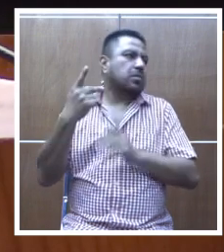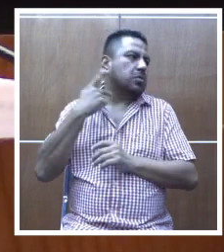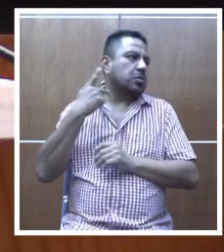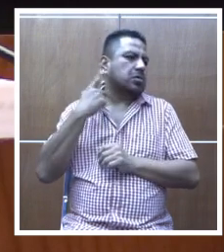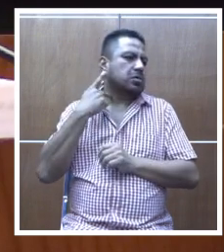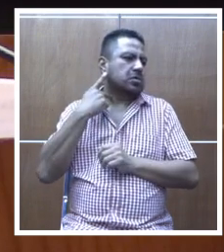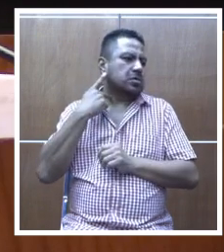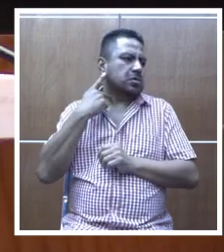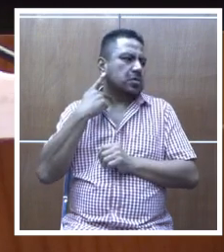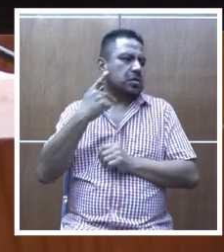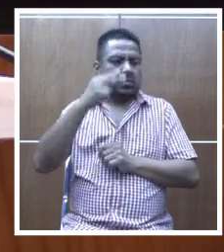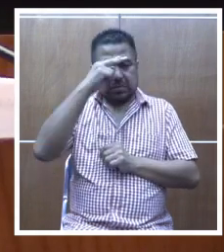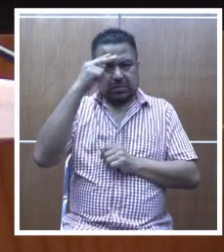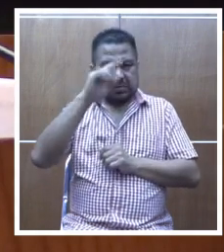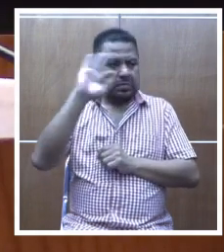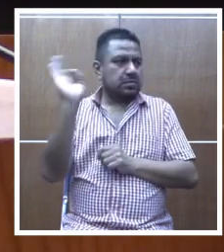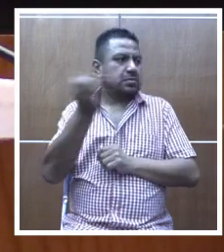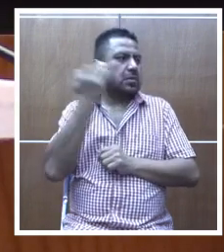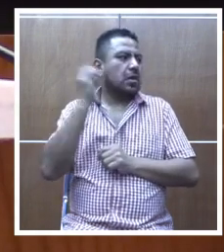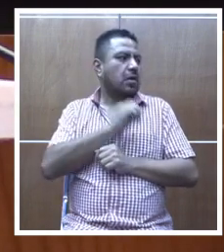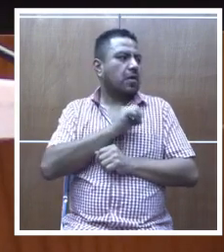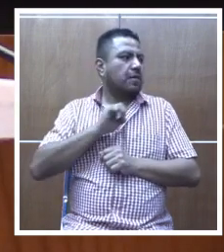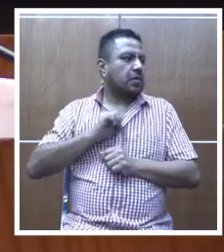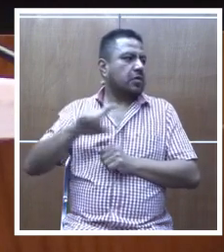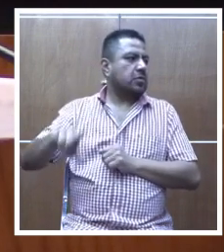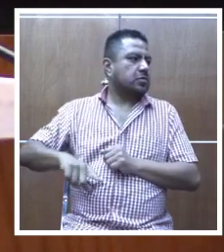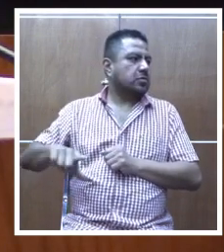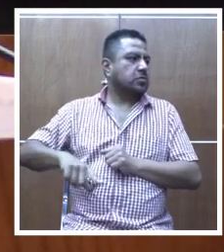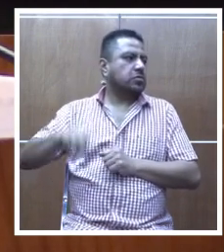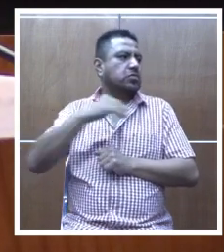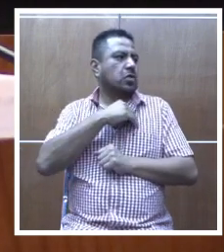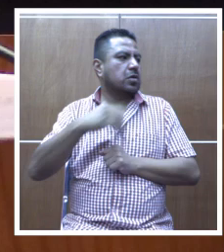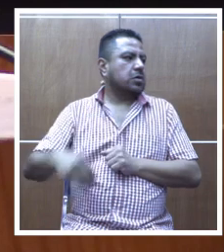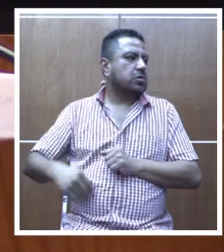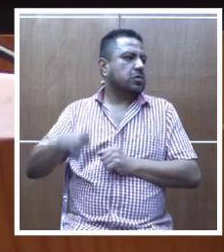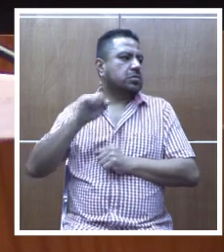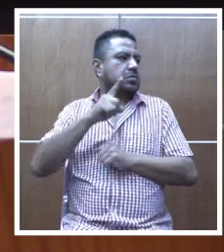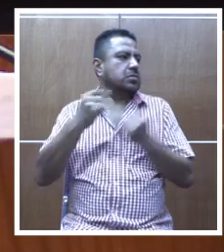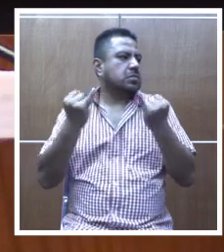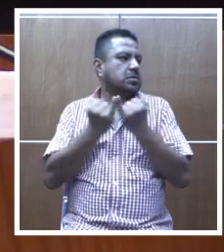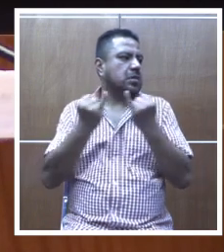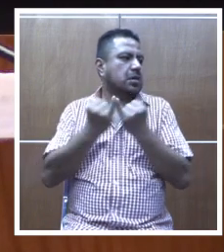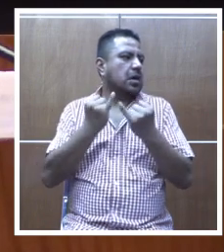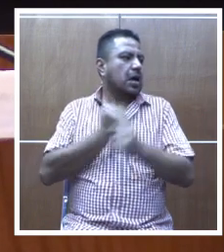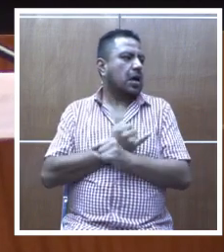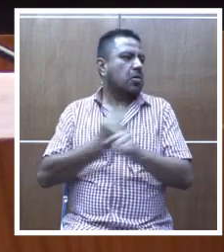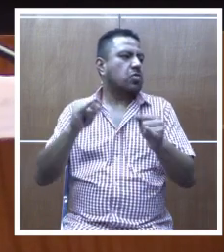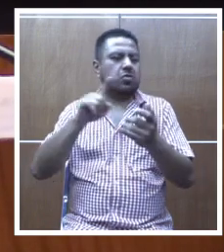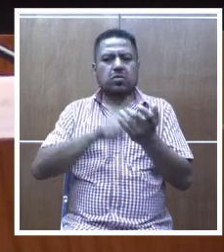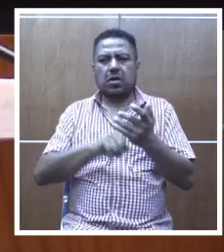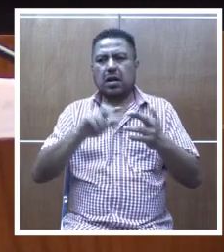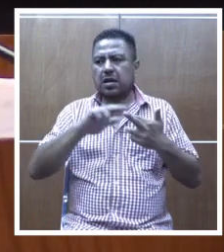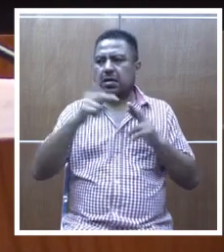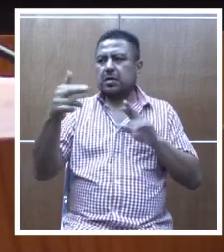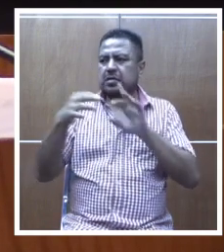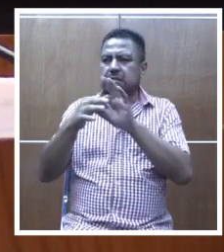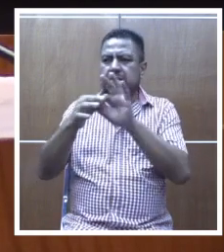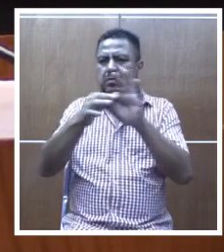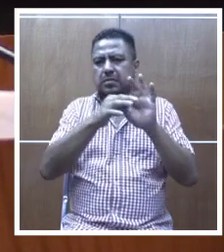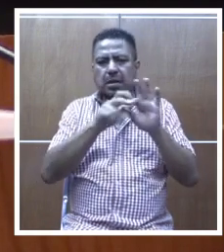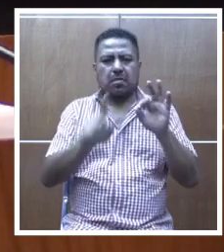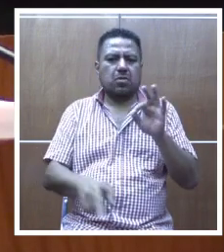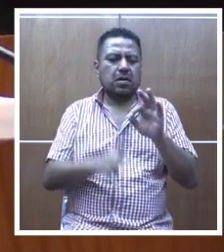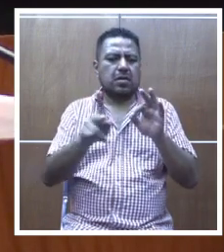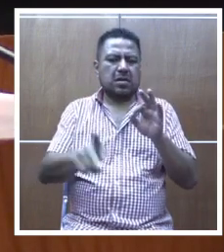Estados Unidos Mexicanos, a las obligaciones del Estado, de los municipios y los órganos autónomos y su relación con los pueblos